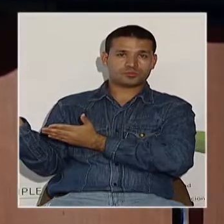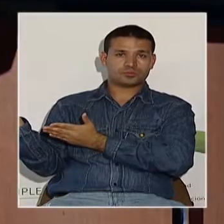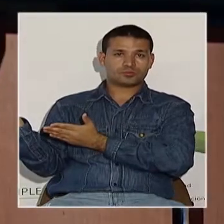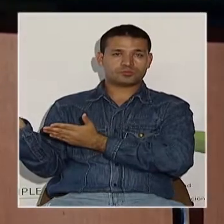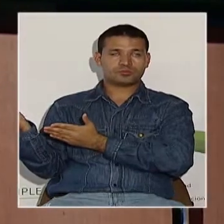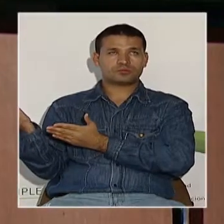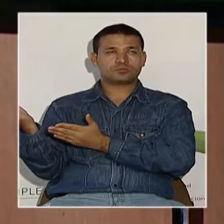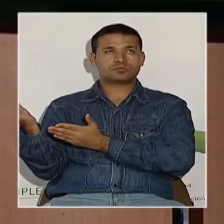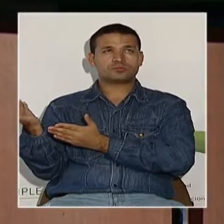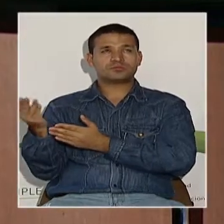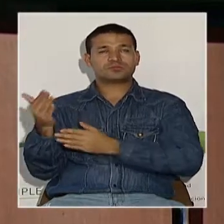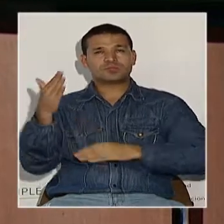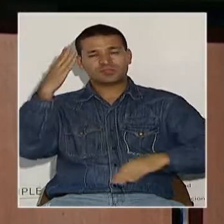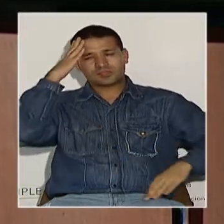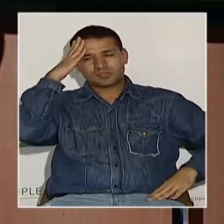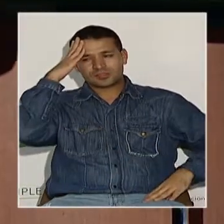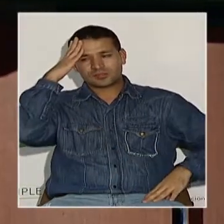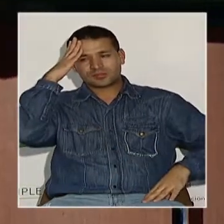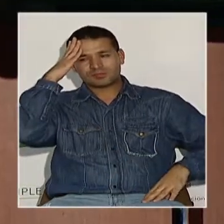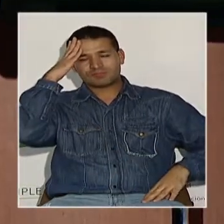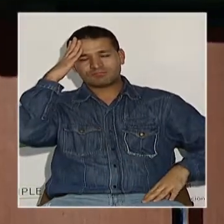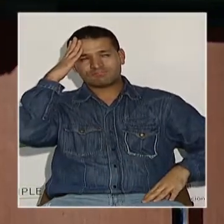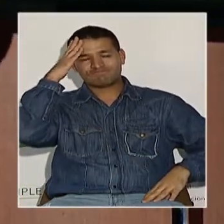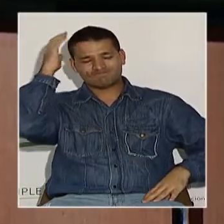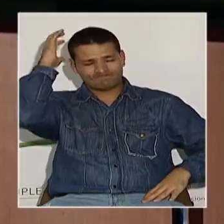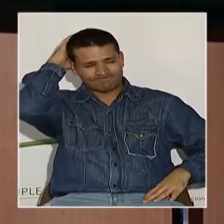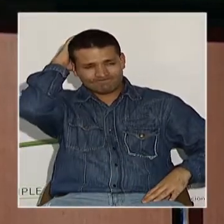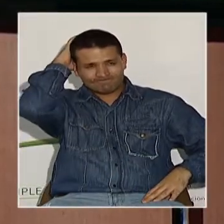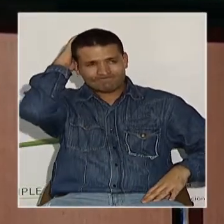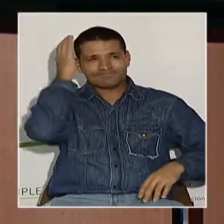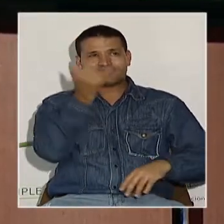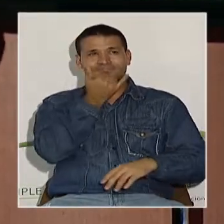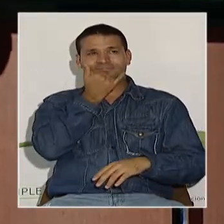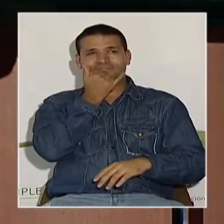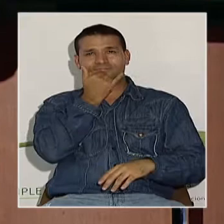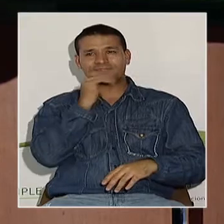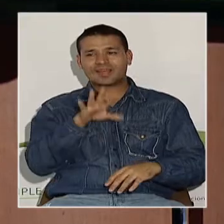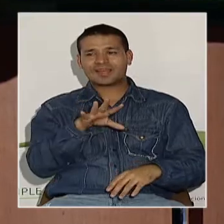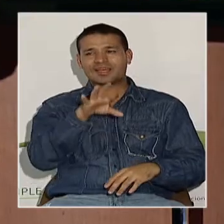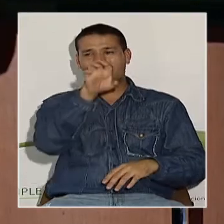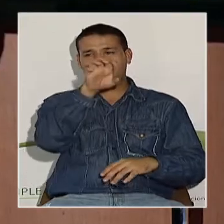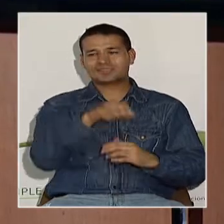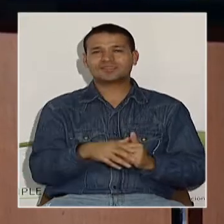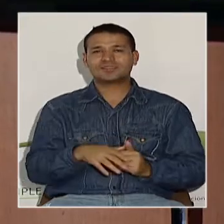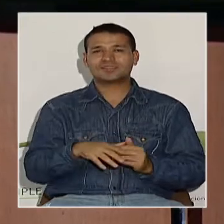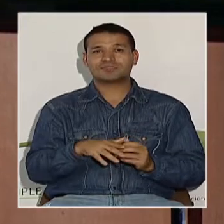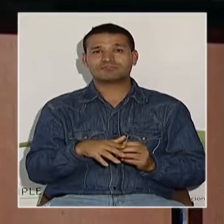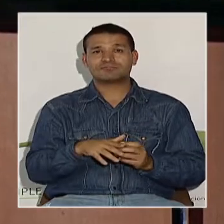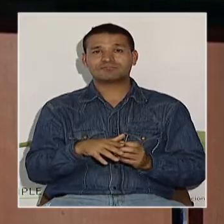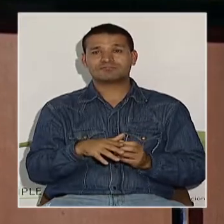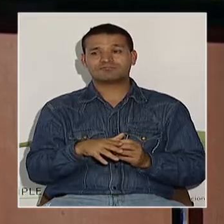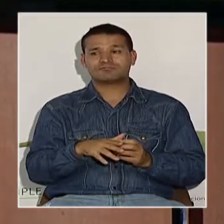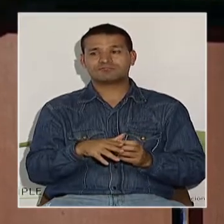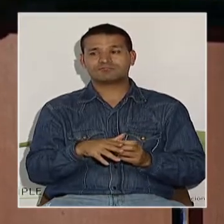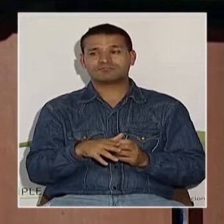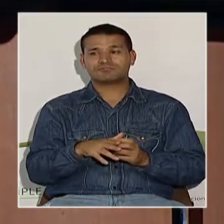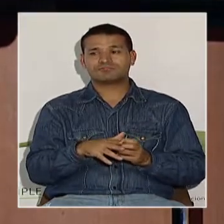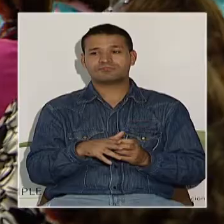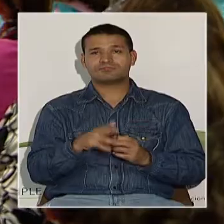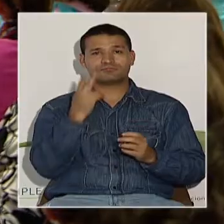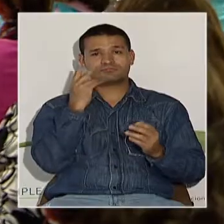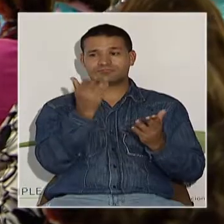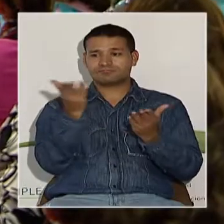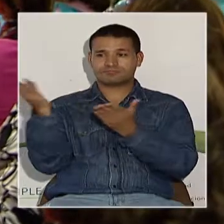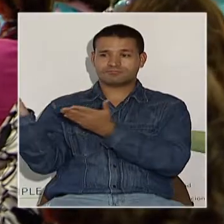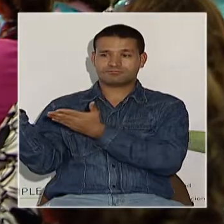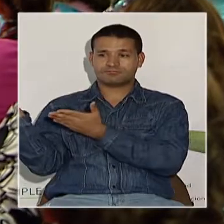tiene cáncer. Hay un imaginario que ahorita vamos a hablar, pero estamos conectados con la historia. La primera imagen